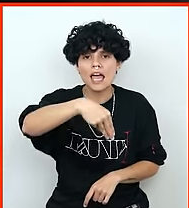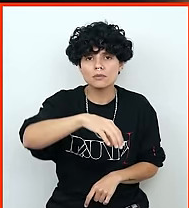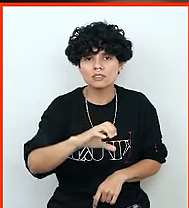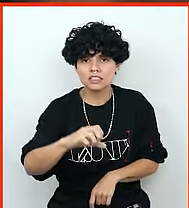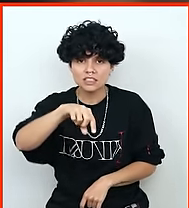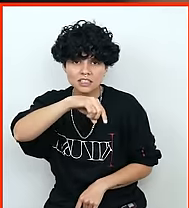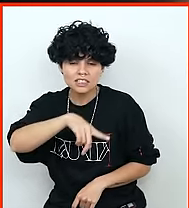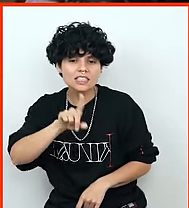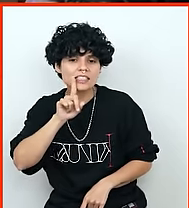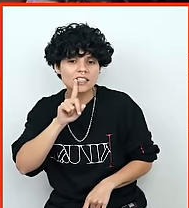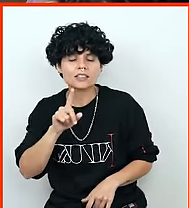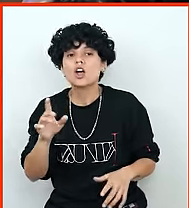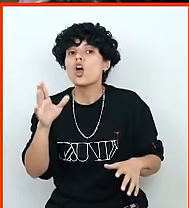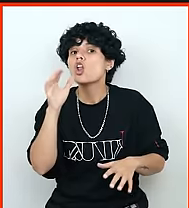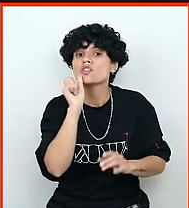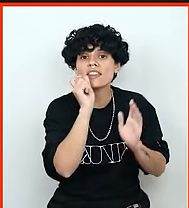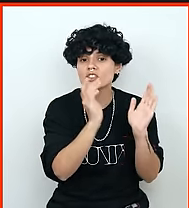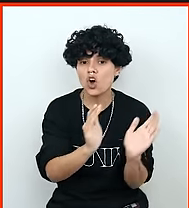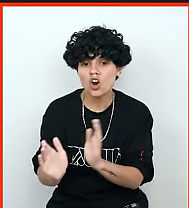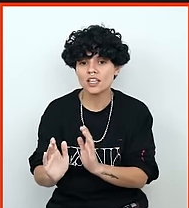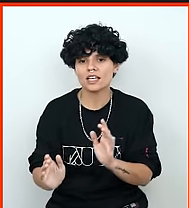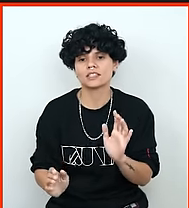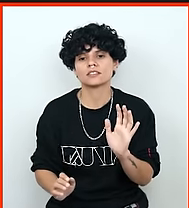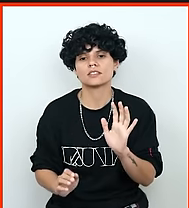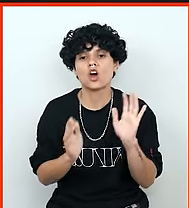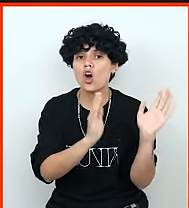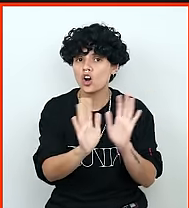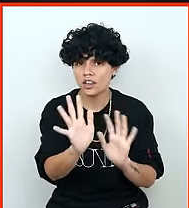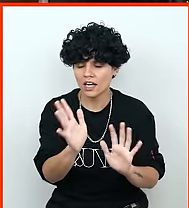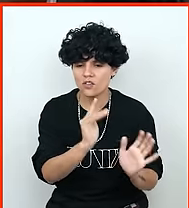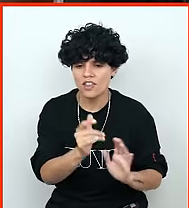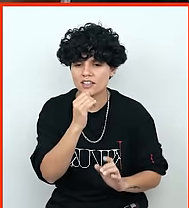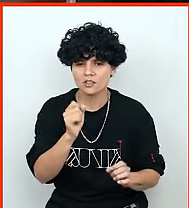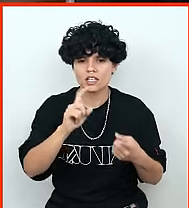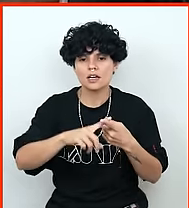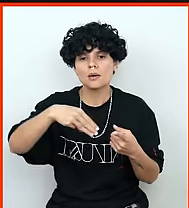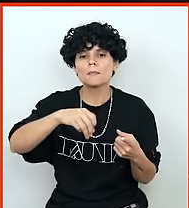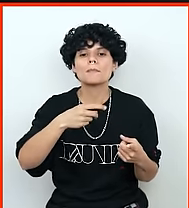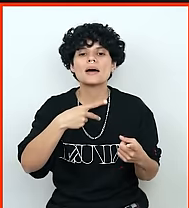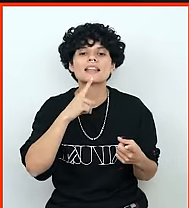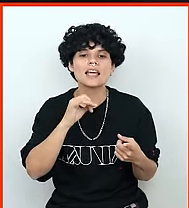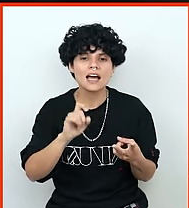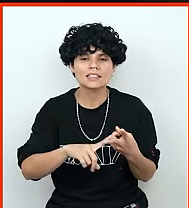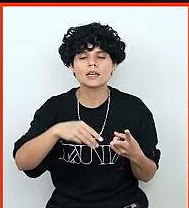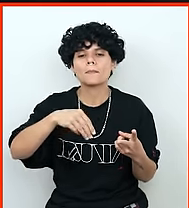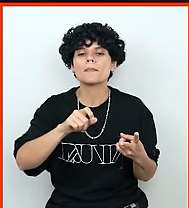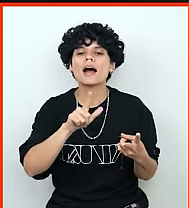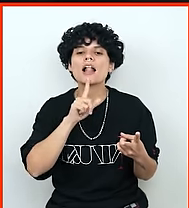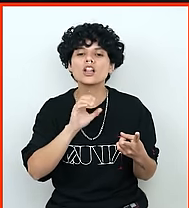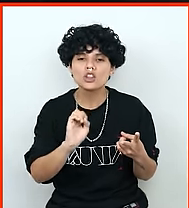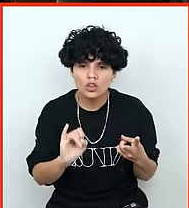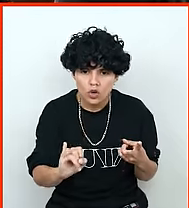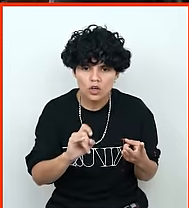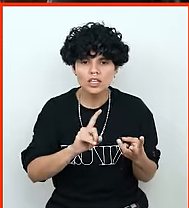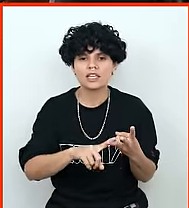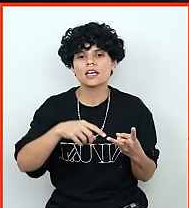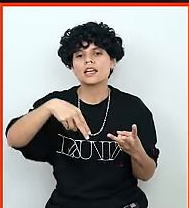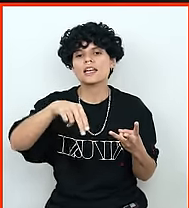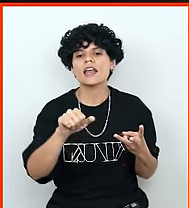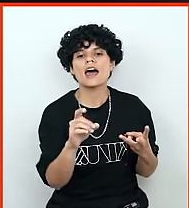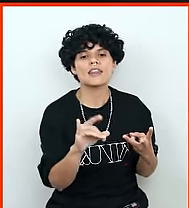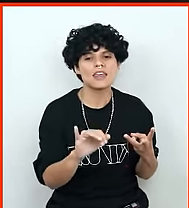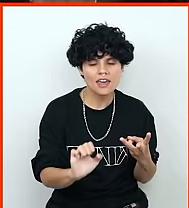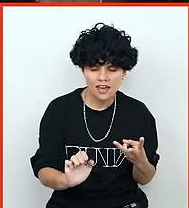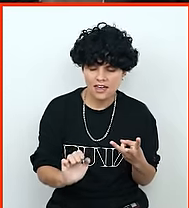5 de MCs chilenos, sin un orden necesario de quién está el número 1 ni número 2, tenemos ahí el Matías, el Mantoy, está